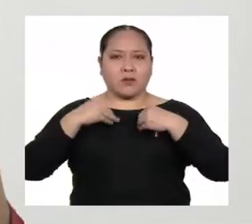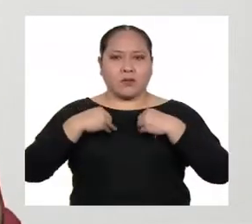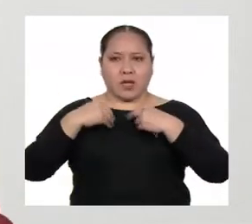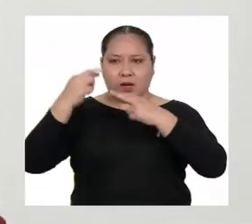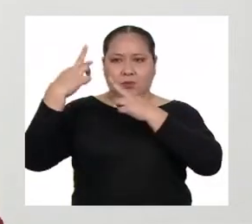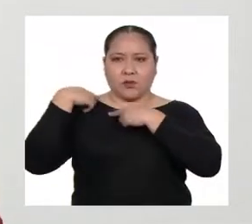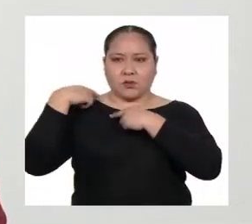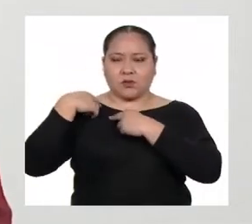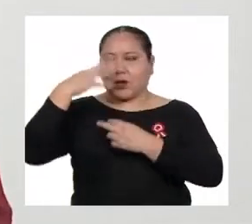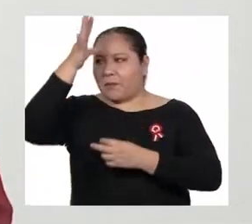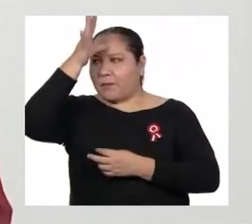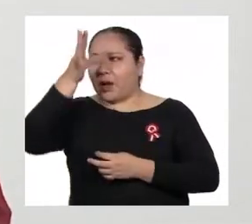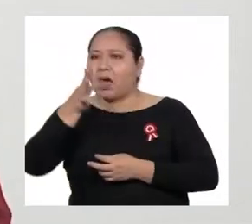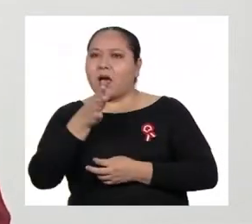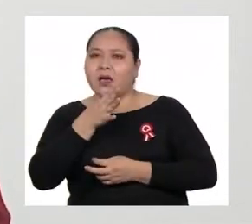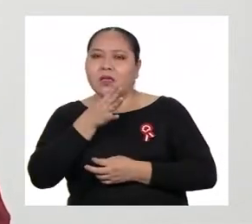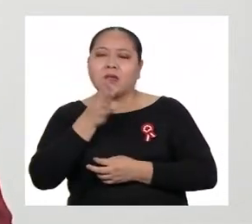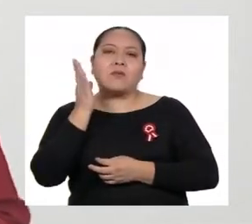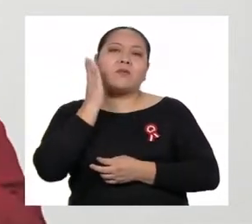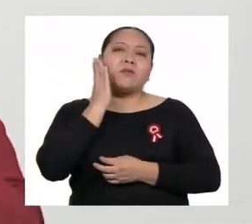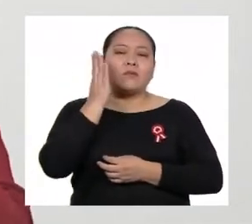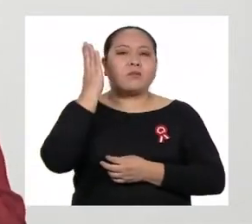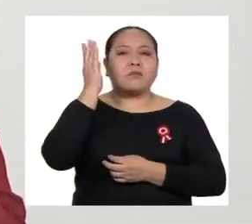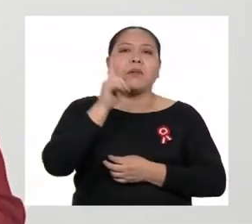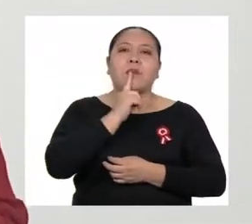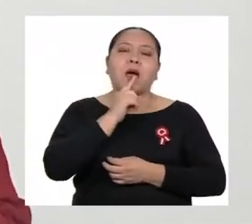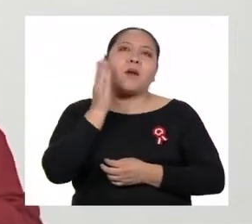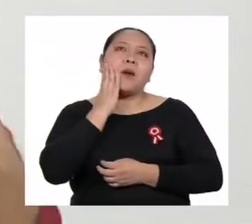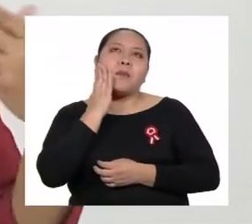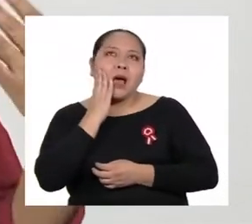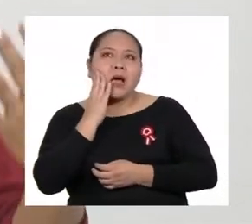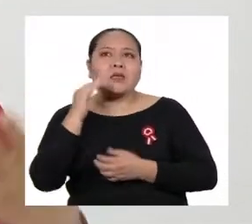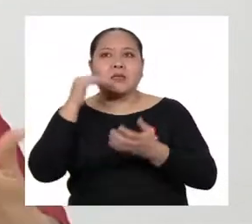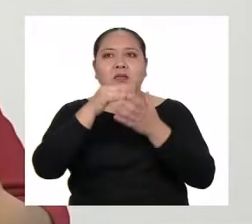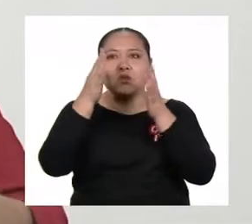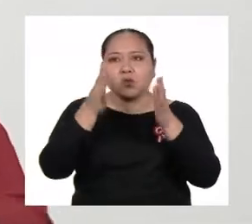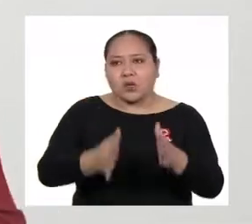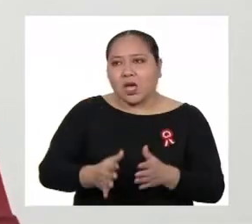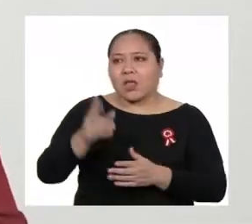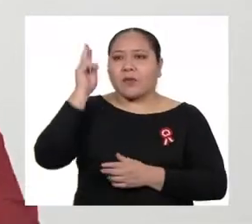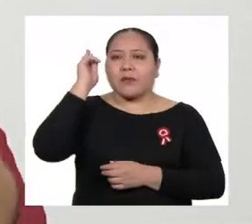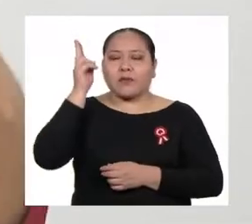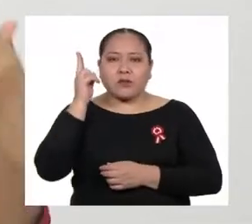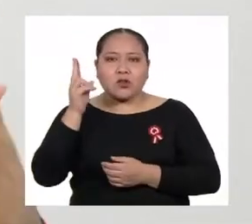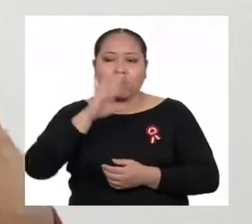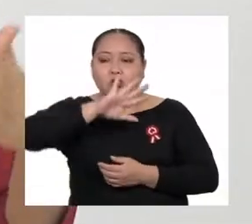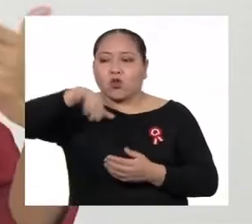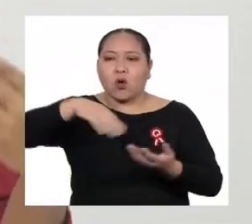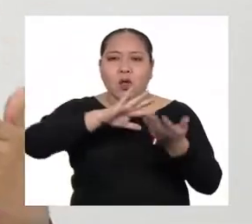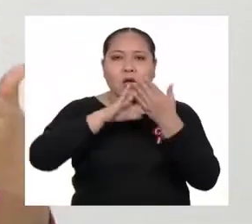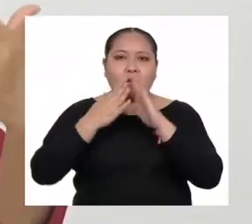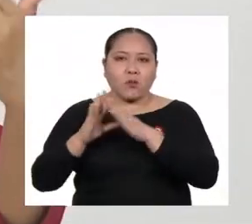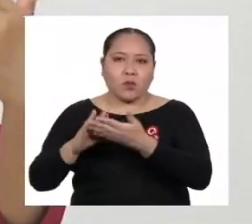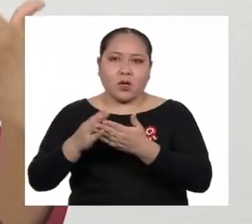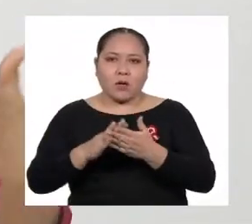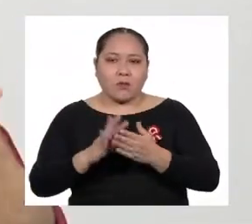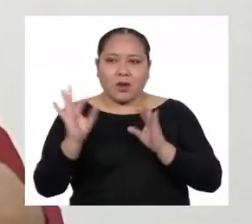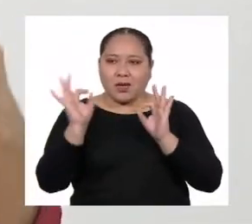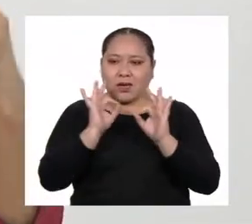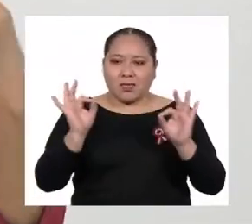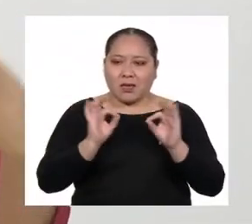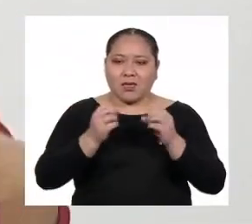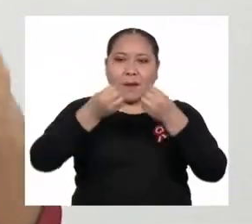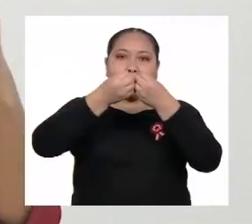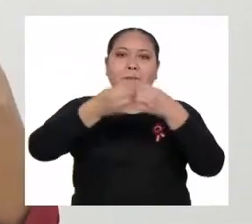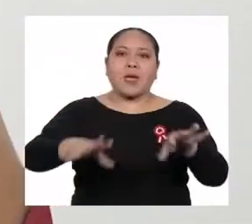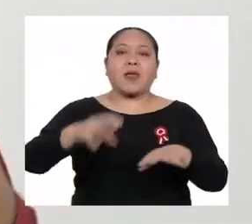padres, madres, estudiantes, docentes, comunidad, para que nadie se quede sin el derecho